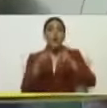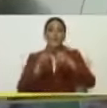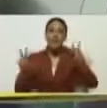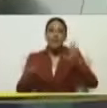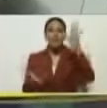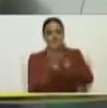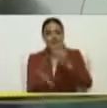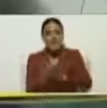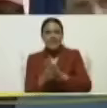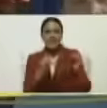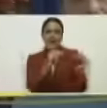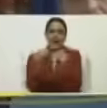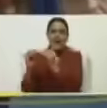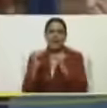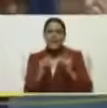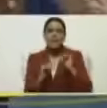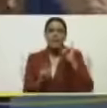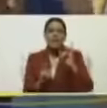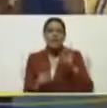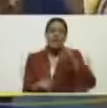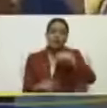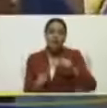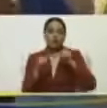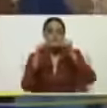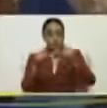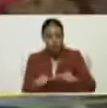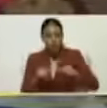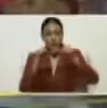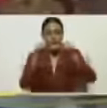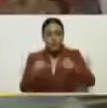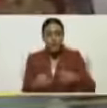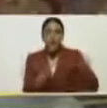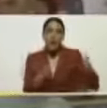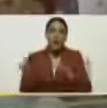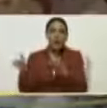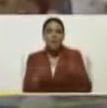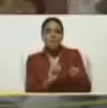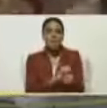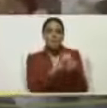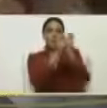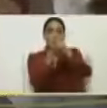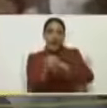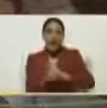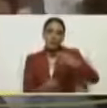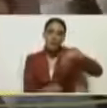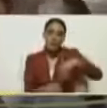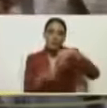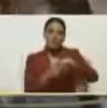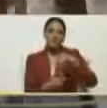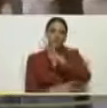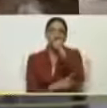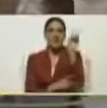la estabilidad y la continuidad del camino de cambios y transformaciones.